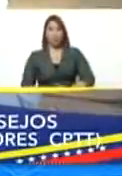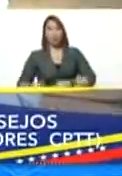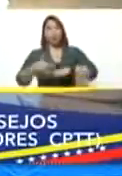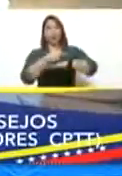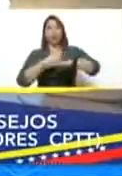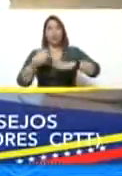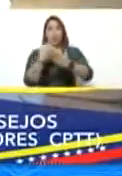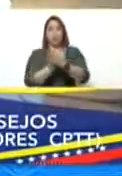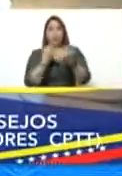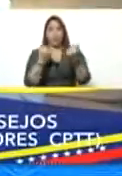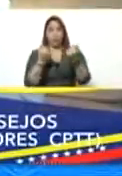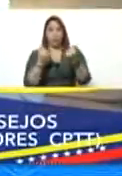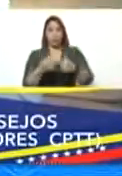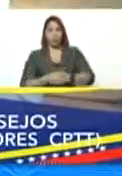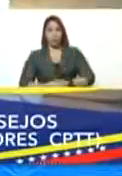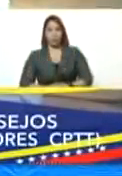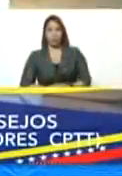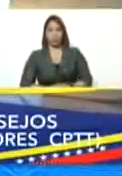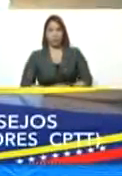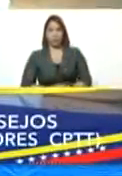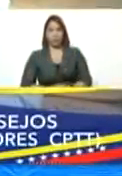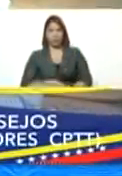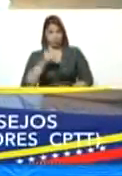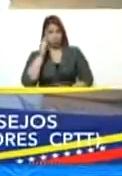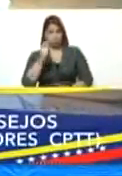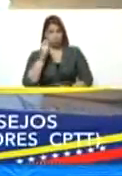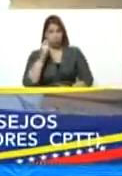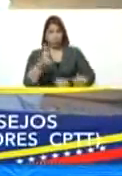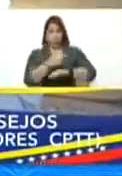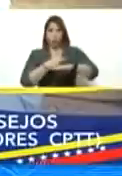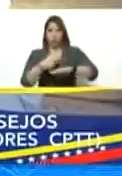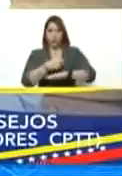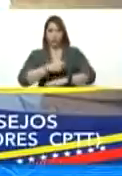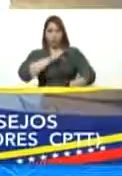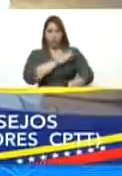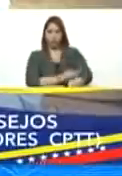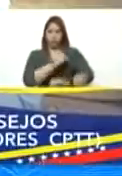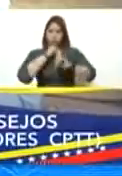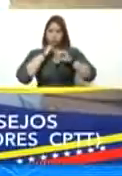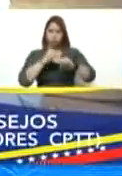la economía. Es una tarea de gobierno recio